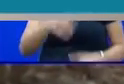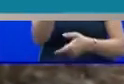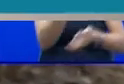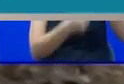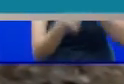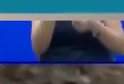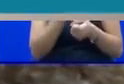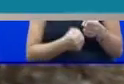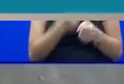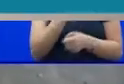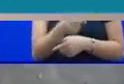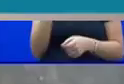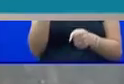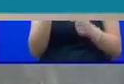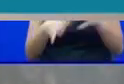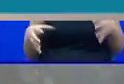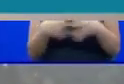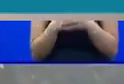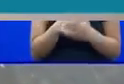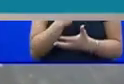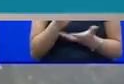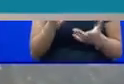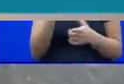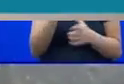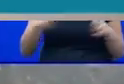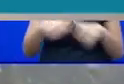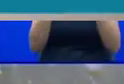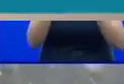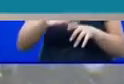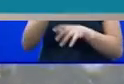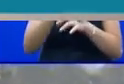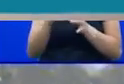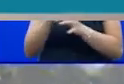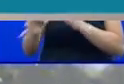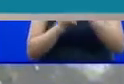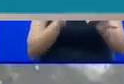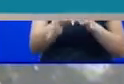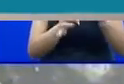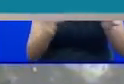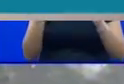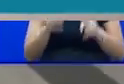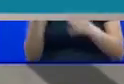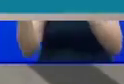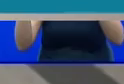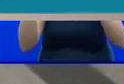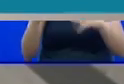Estado. Pero verdaderamente terrible, mirá esas imágenes. Pero qué zona tan castigada, ¿no? Recordemos unos años atrás